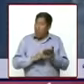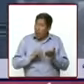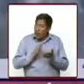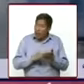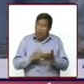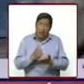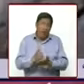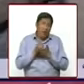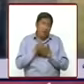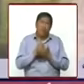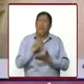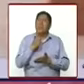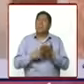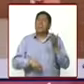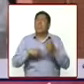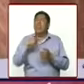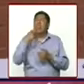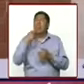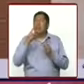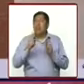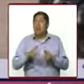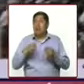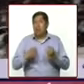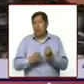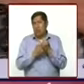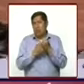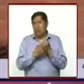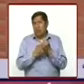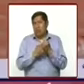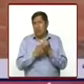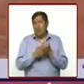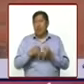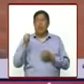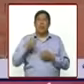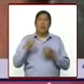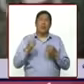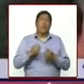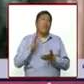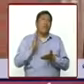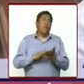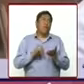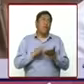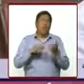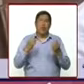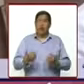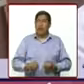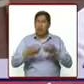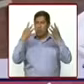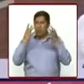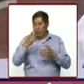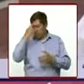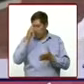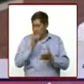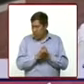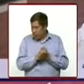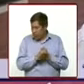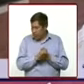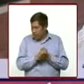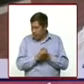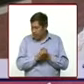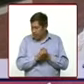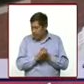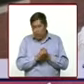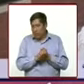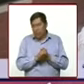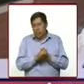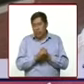ayuda, falta. ¿Qué le dice a la gente para que siga aportando? Sí, falta mucho, ¿no? Y también yo creo que la gente